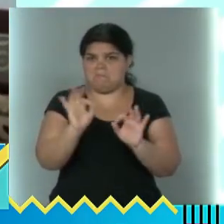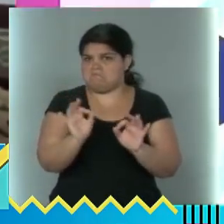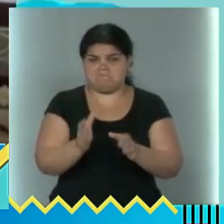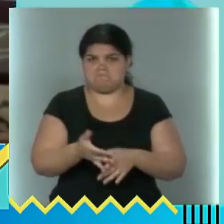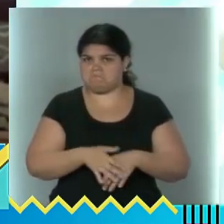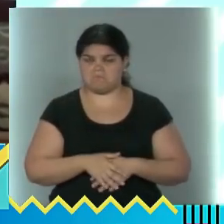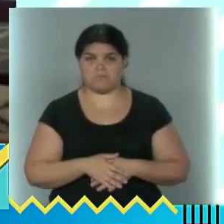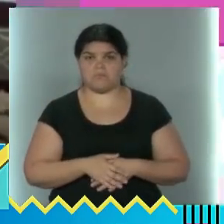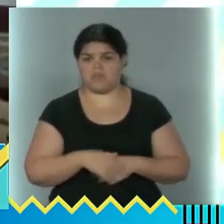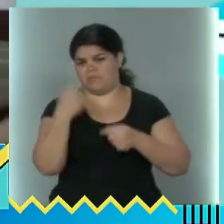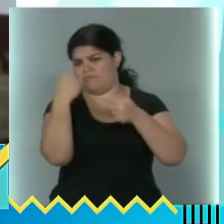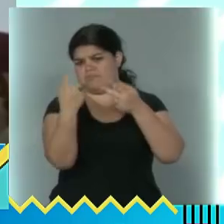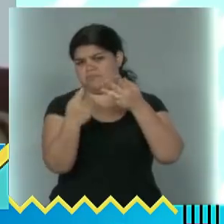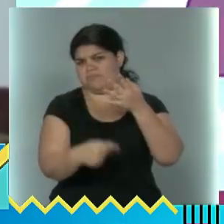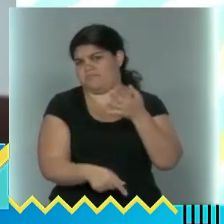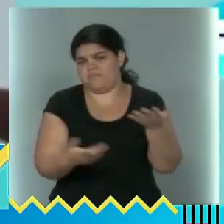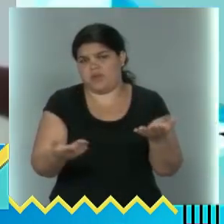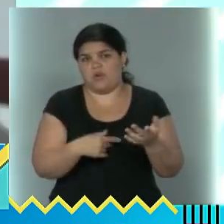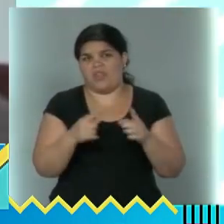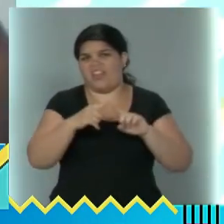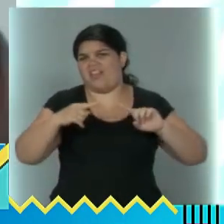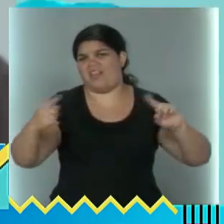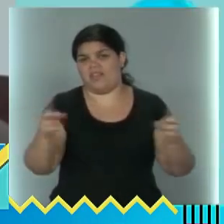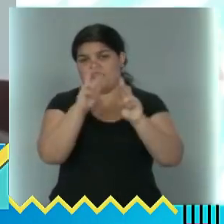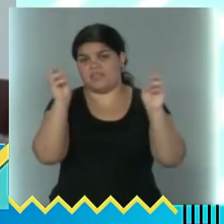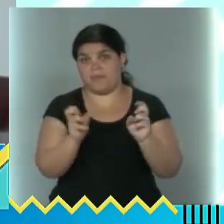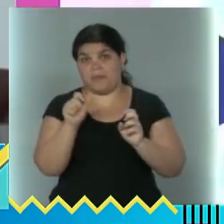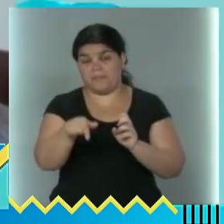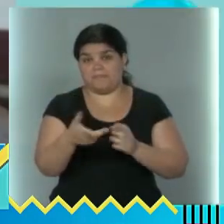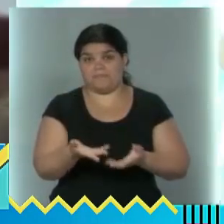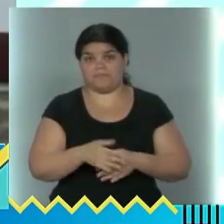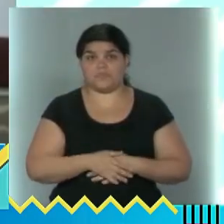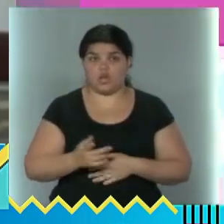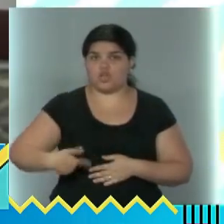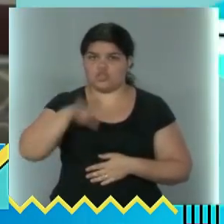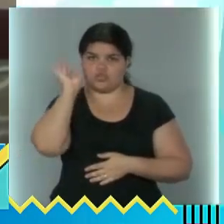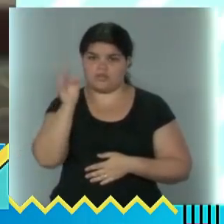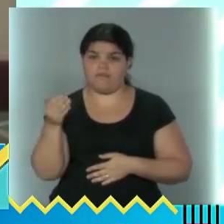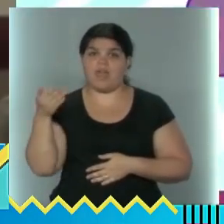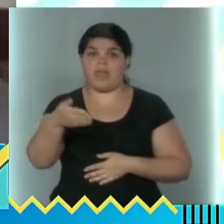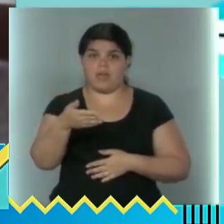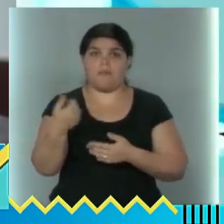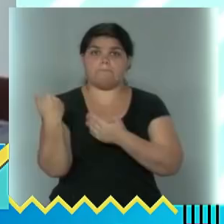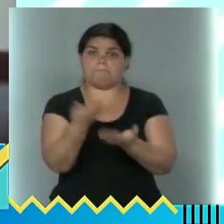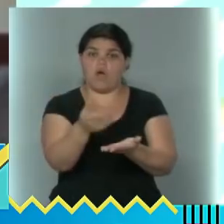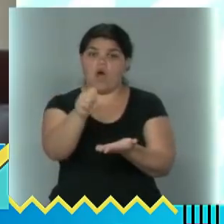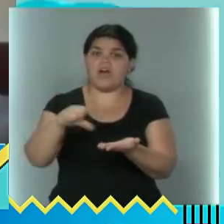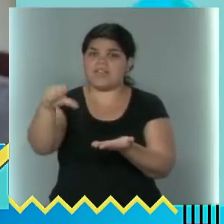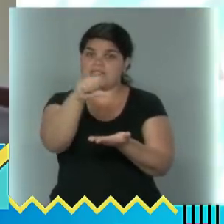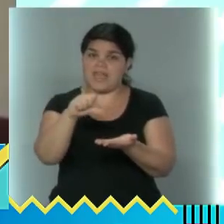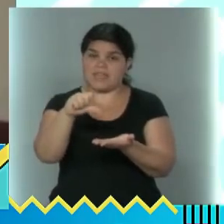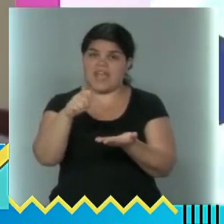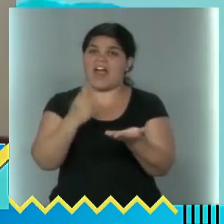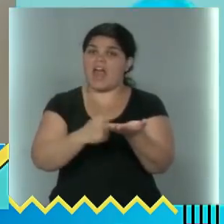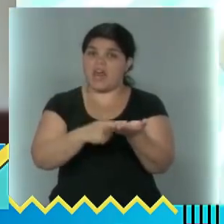Por varias causas. Es un tema un poco largo, pero nosotros sabemos que cuando damos el aceite de cannabis, estamos dando